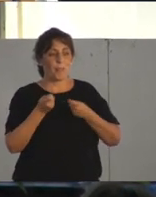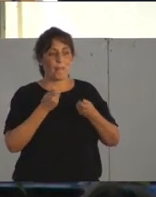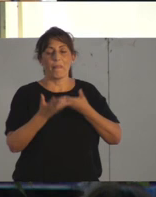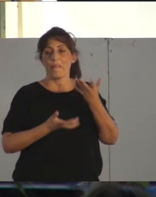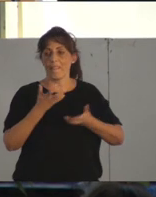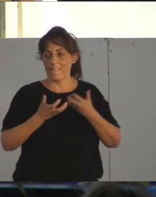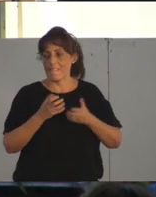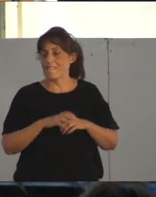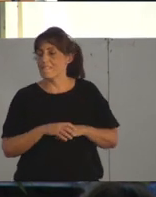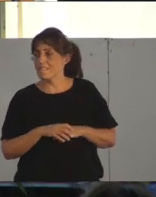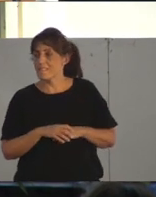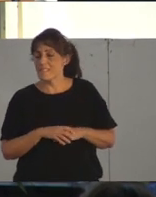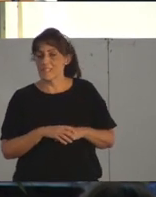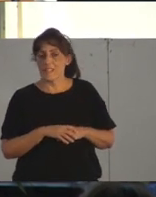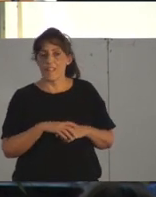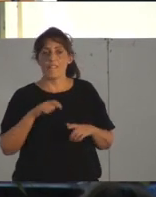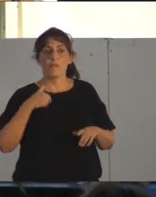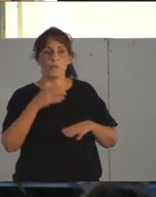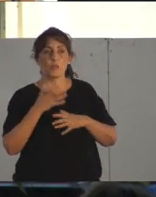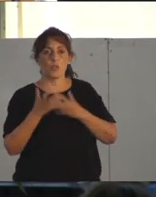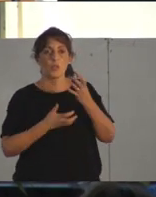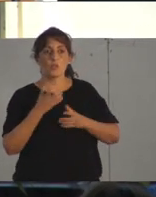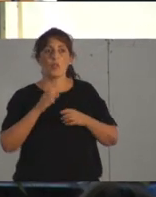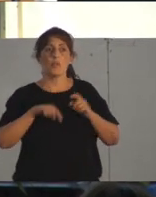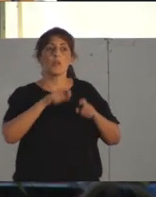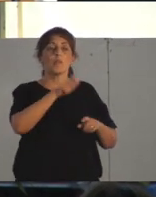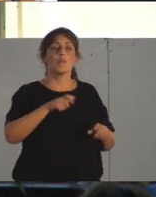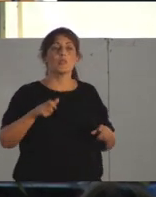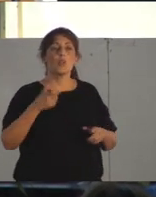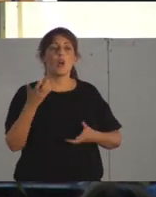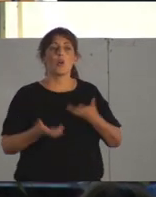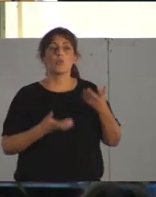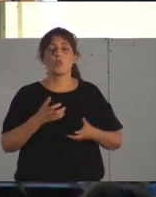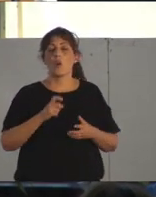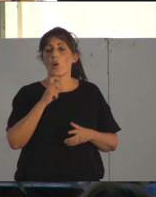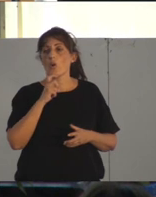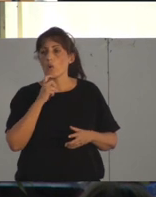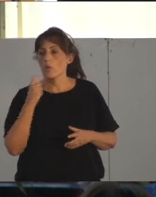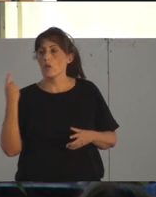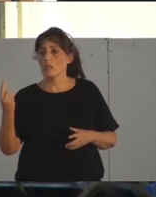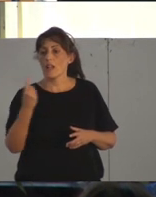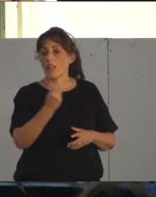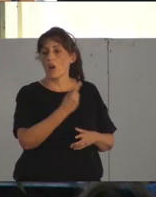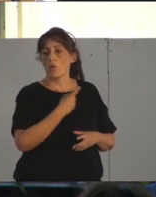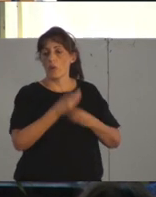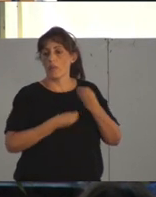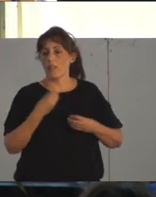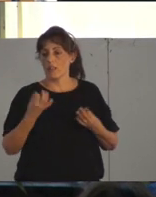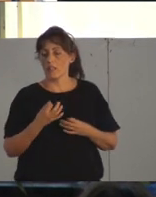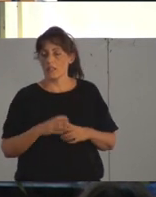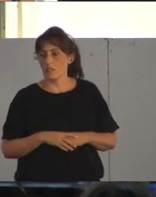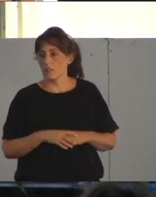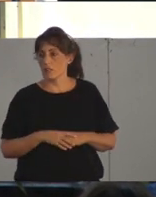este momento están invadiendo las cocinas para trabajar con los cocineros y saber qué es lo que vamos a hacer en cada momento.